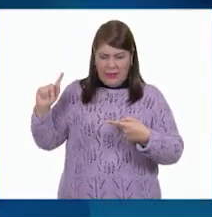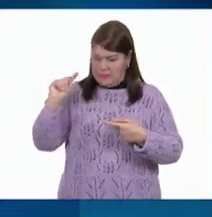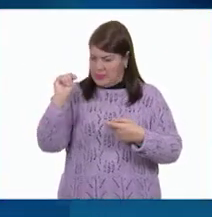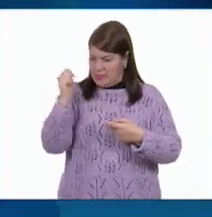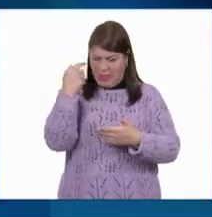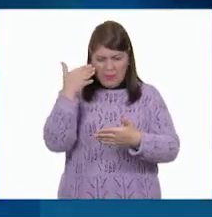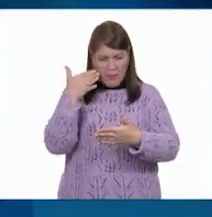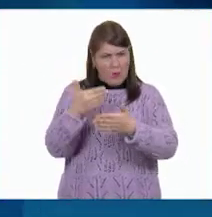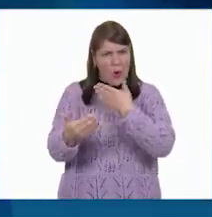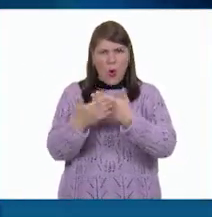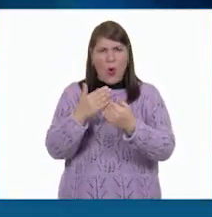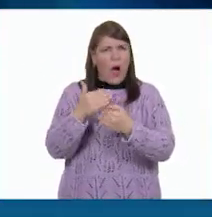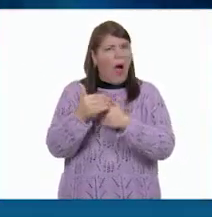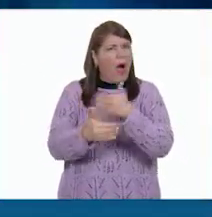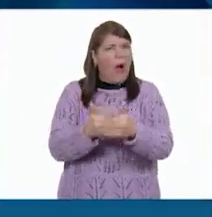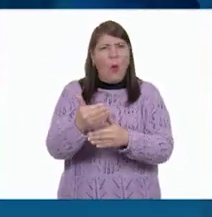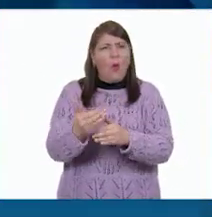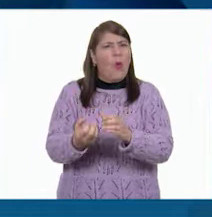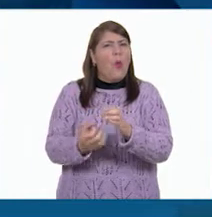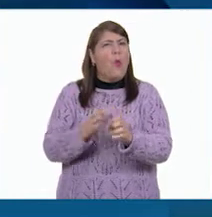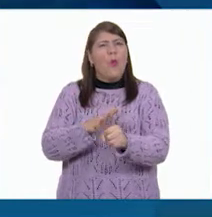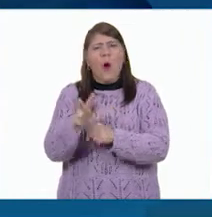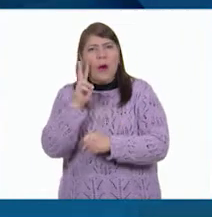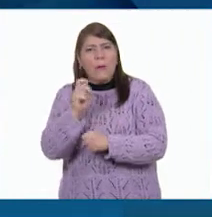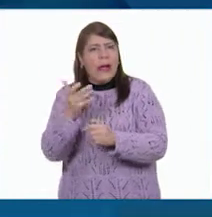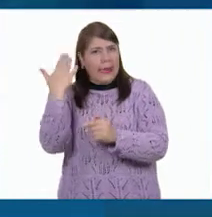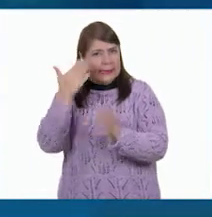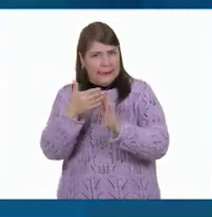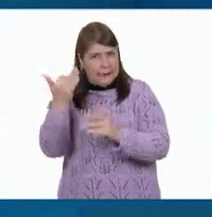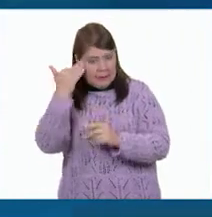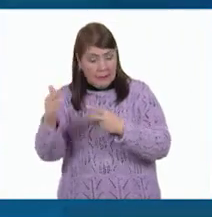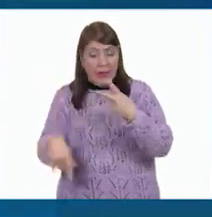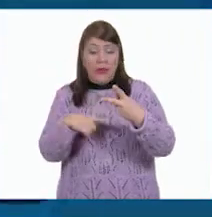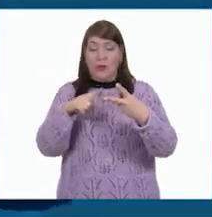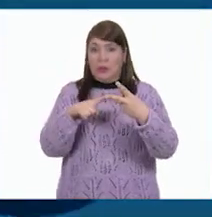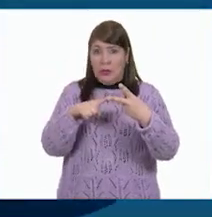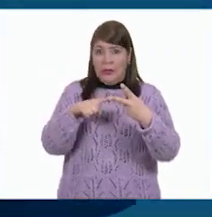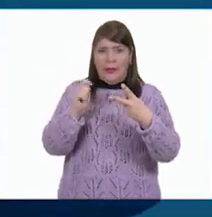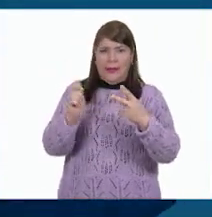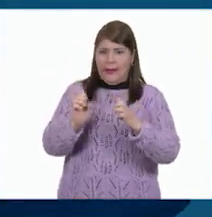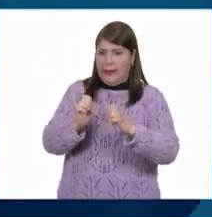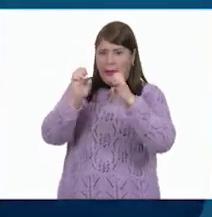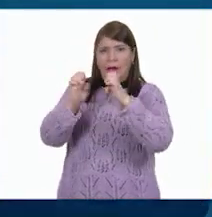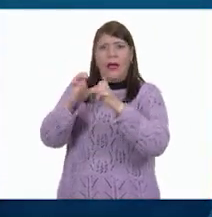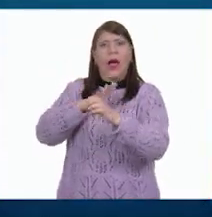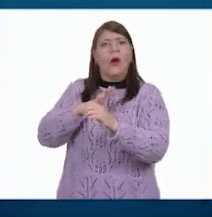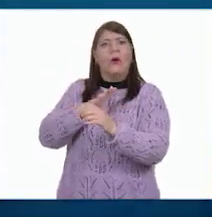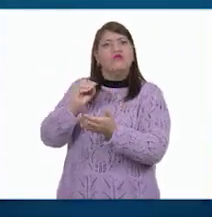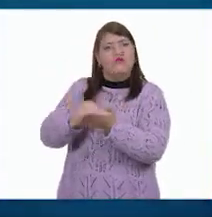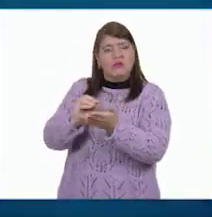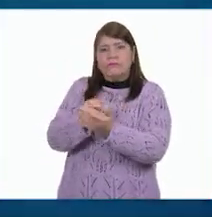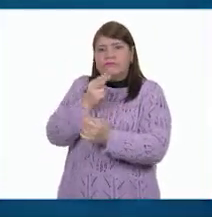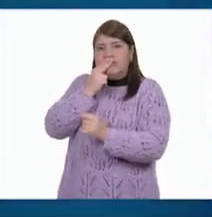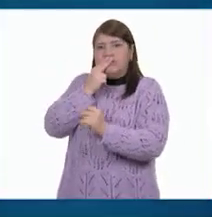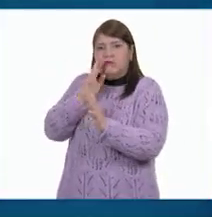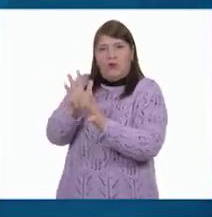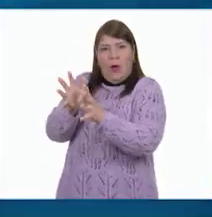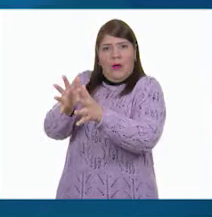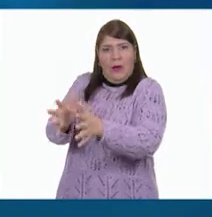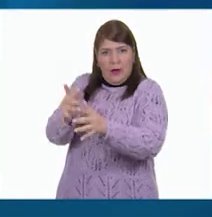tecnológicos de la época? Número 2. ¿Qué edificios se conservan en la actualidad? Número